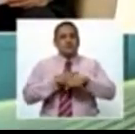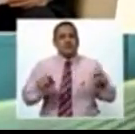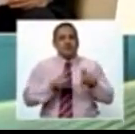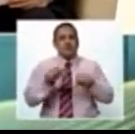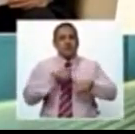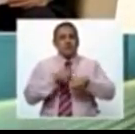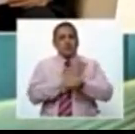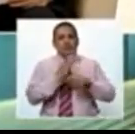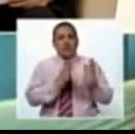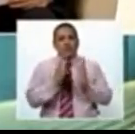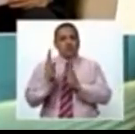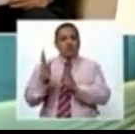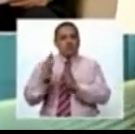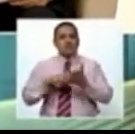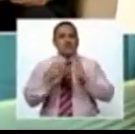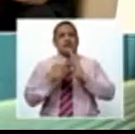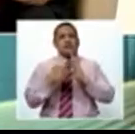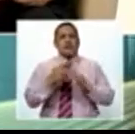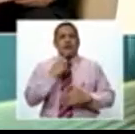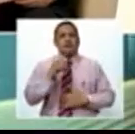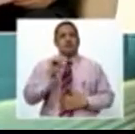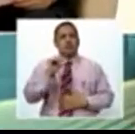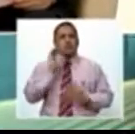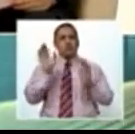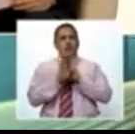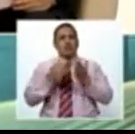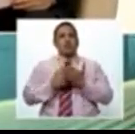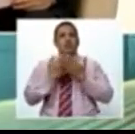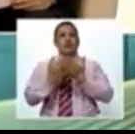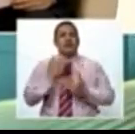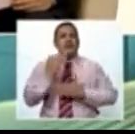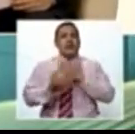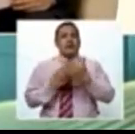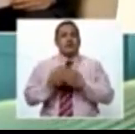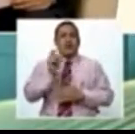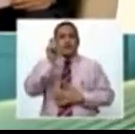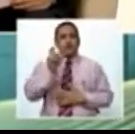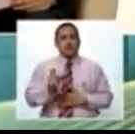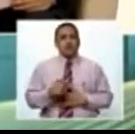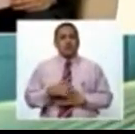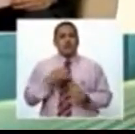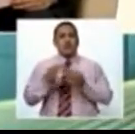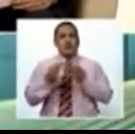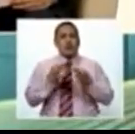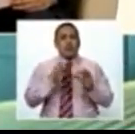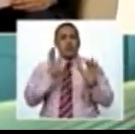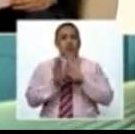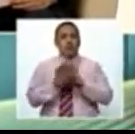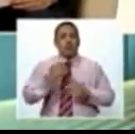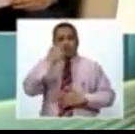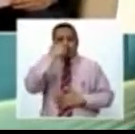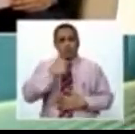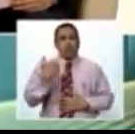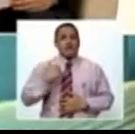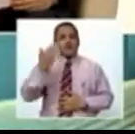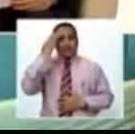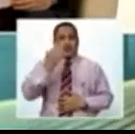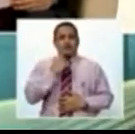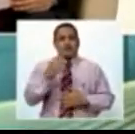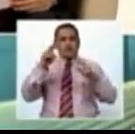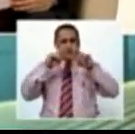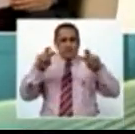plazo razonable, perdón. O sea, es un poco poner el eje de gravitación en la persona. Correcto. En la medida que cuando uno se entera de que está